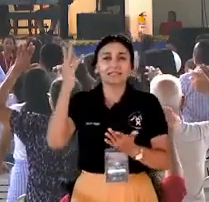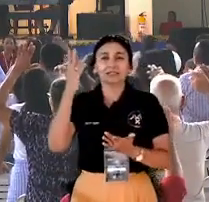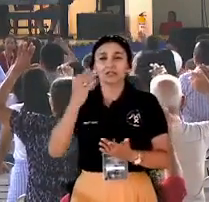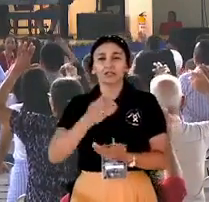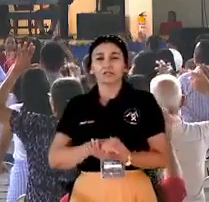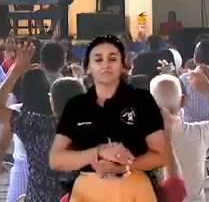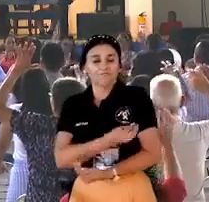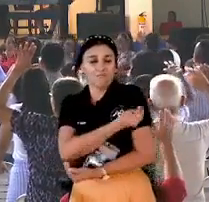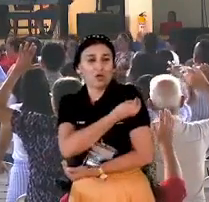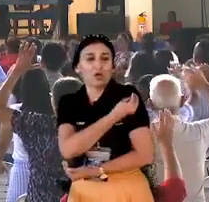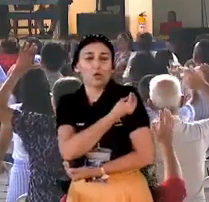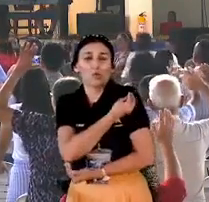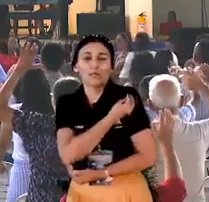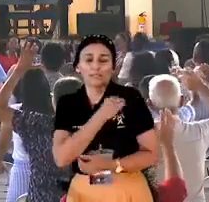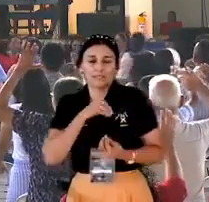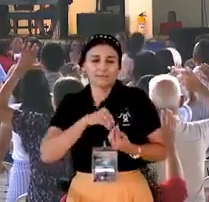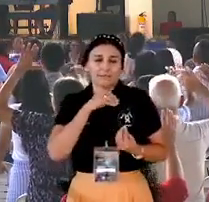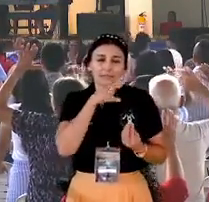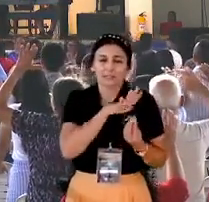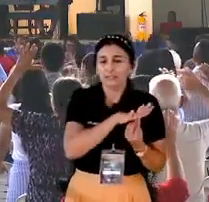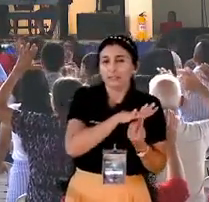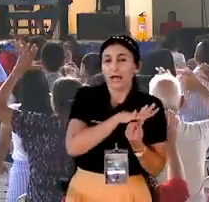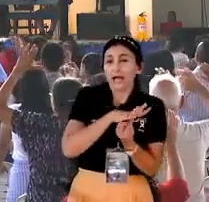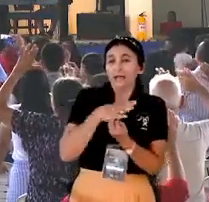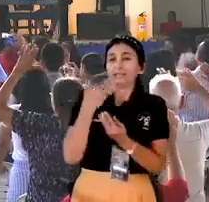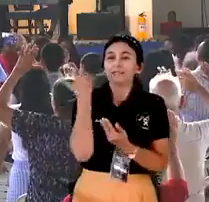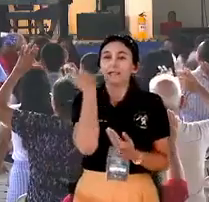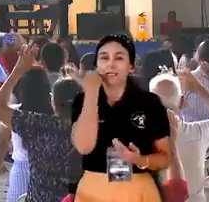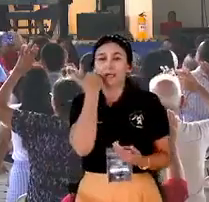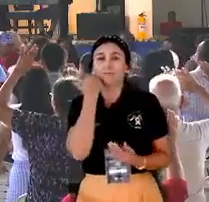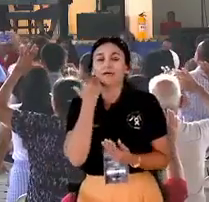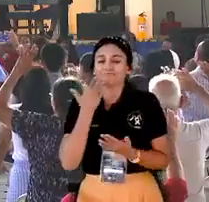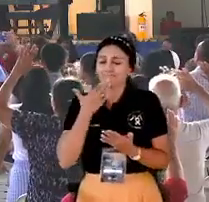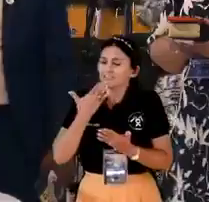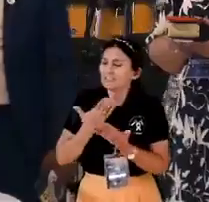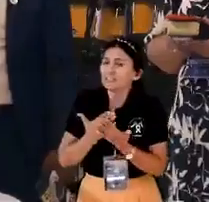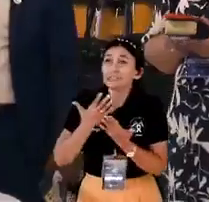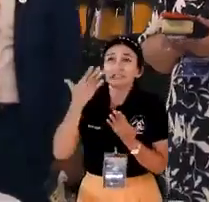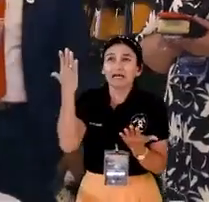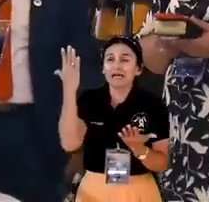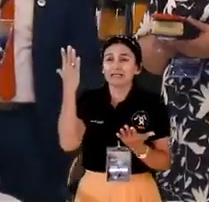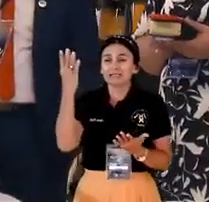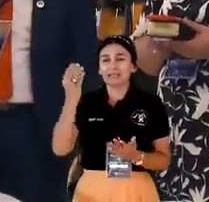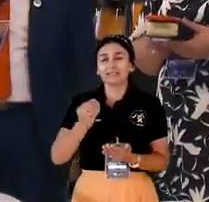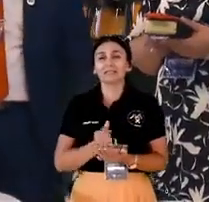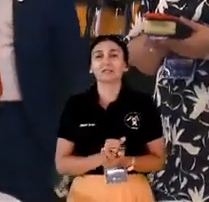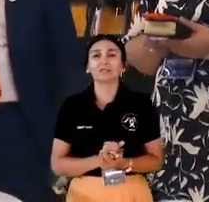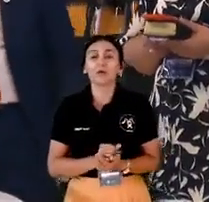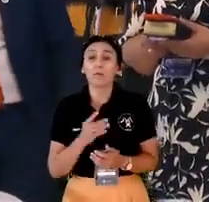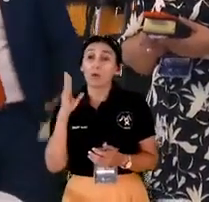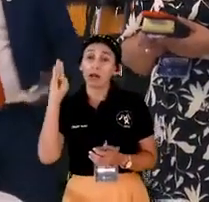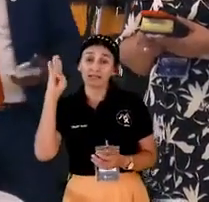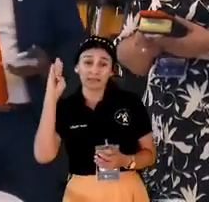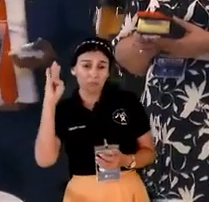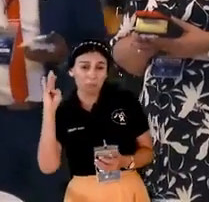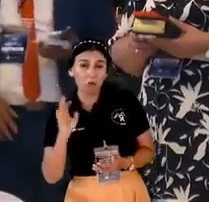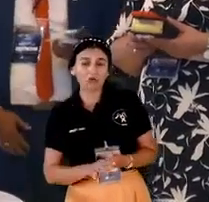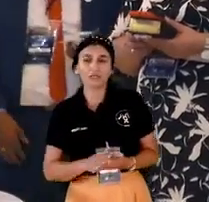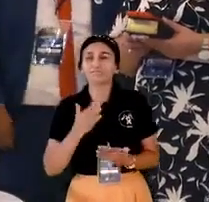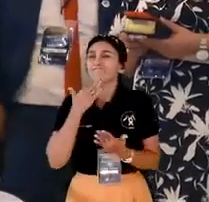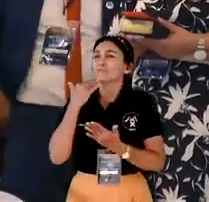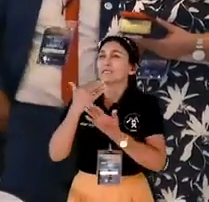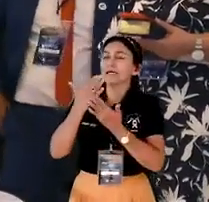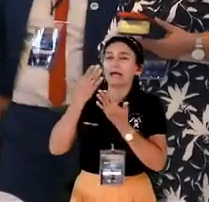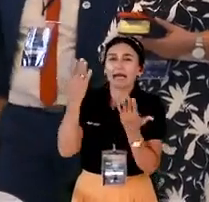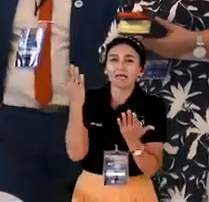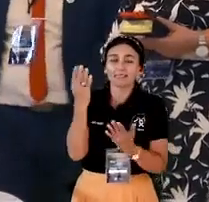Señor Jesús. Gracias por nuestras esposas, gracias por los comités locales de damas Dorcas, gracias